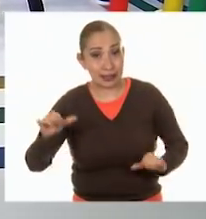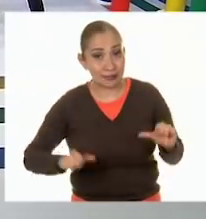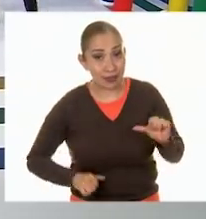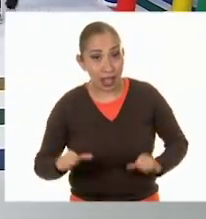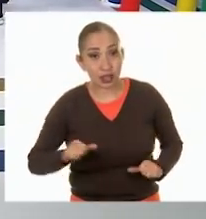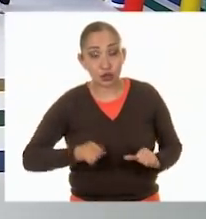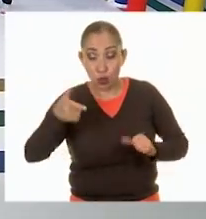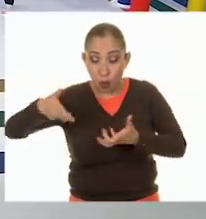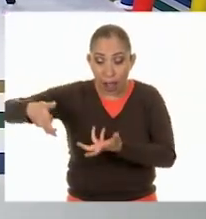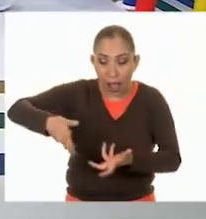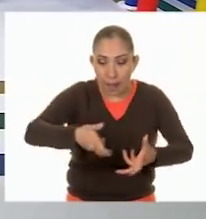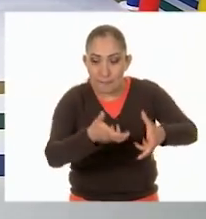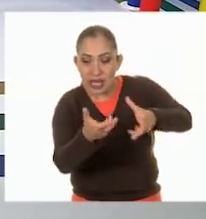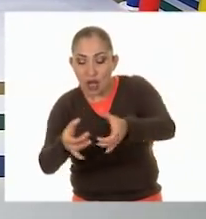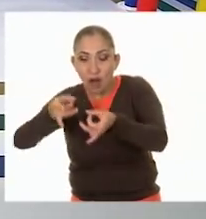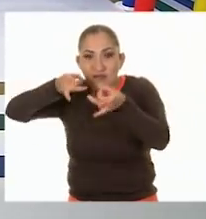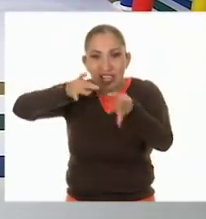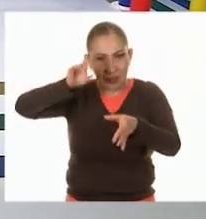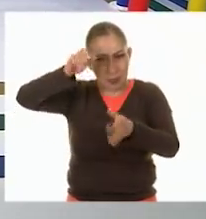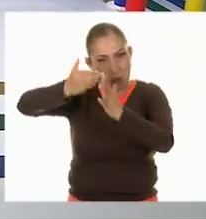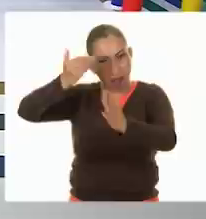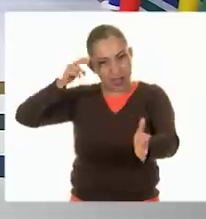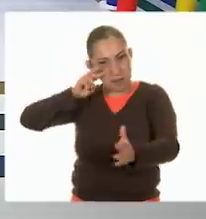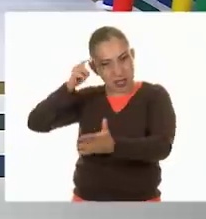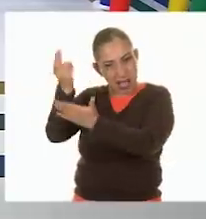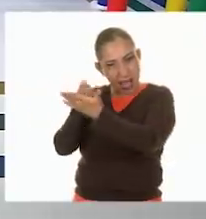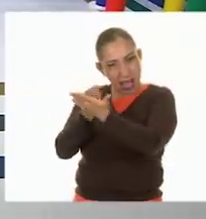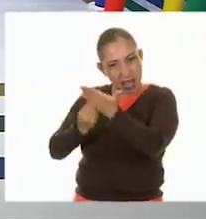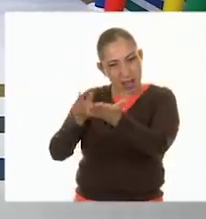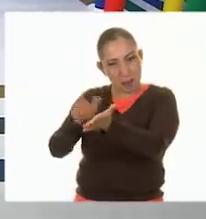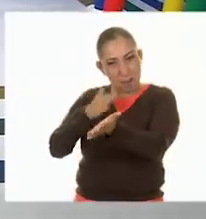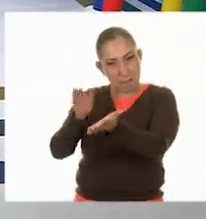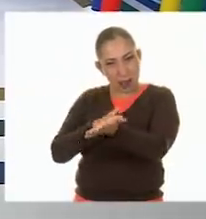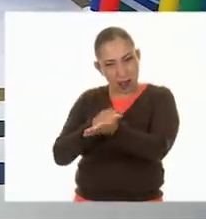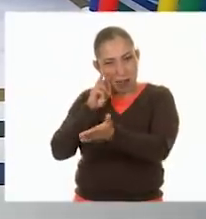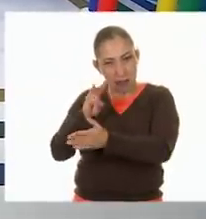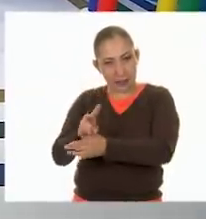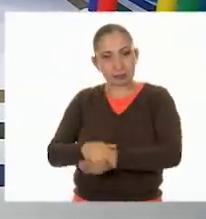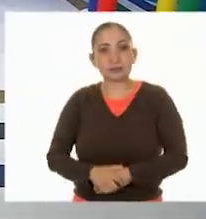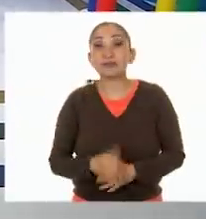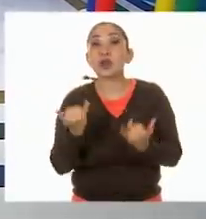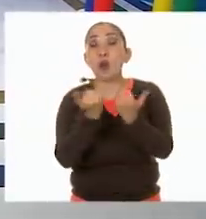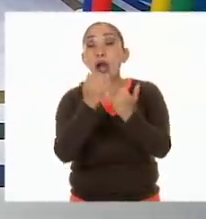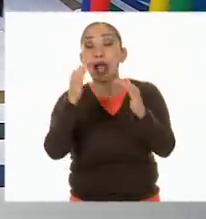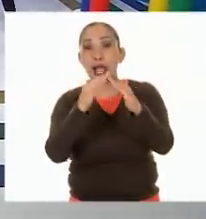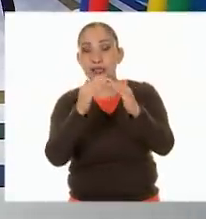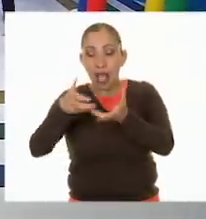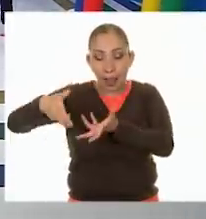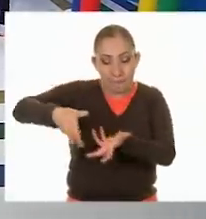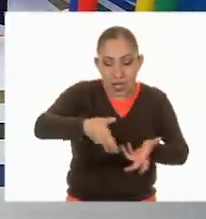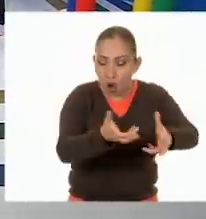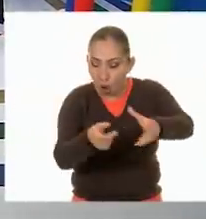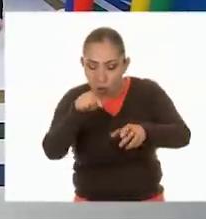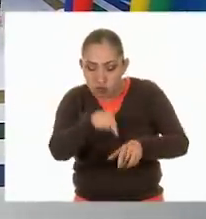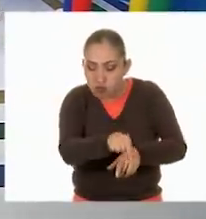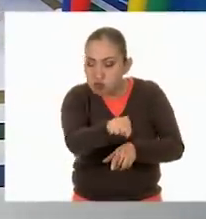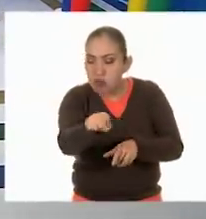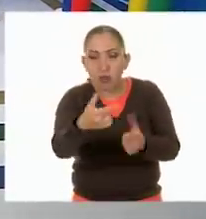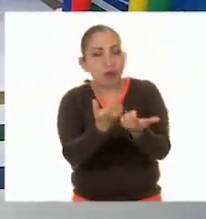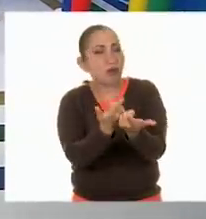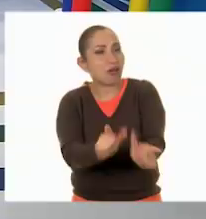forma un camino con las flechas marcadas. Ajá. A ver, ¿me ayudas, Jorge? Claro. Igual en casa, hagan un caminito como ustedes